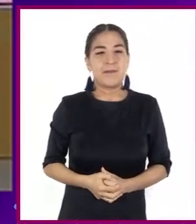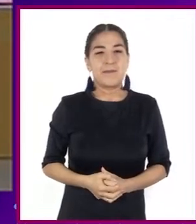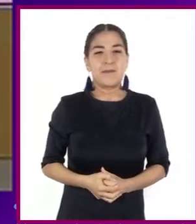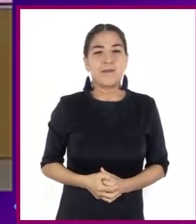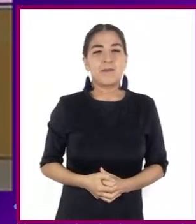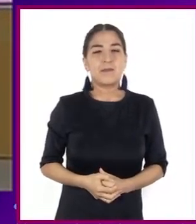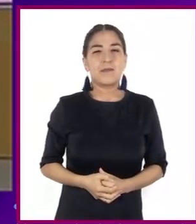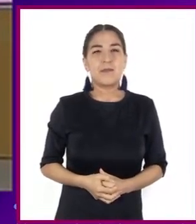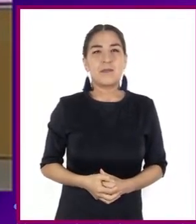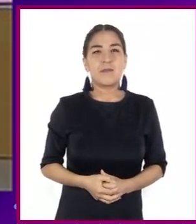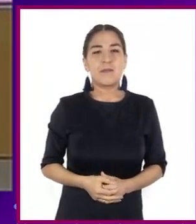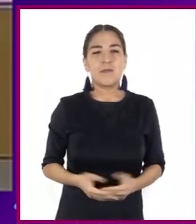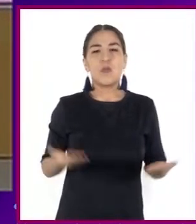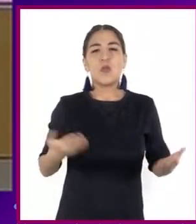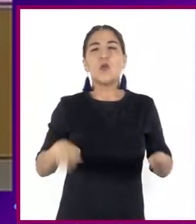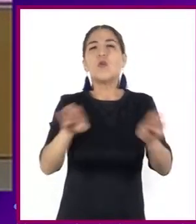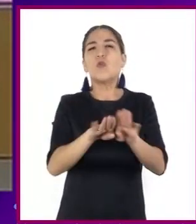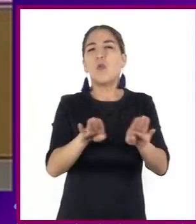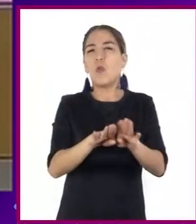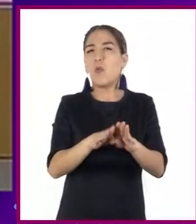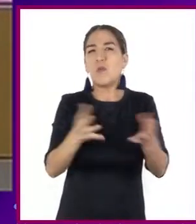¿Cómo influyen?